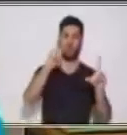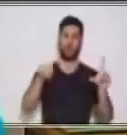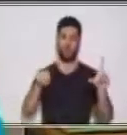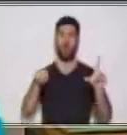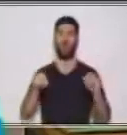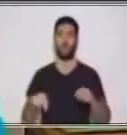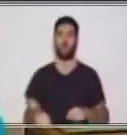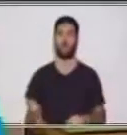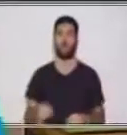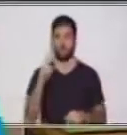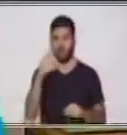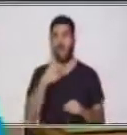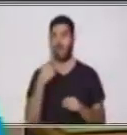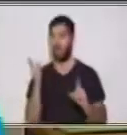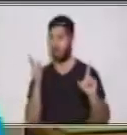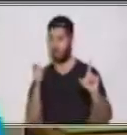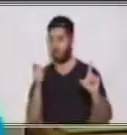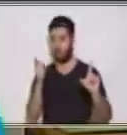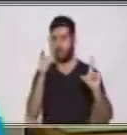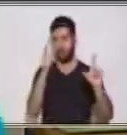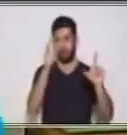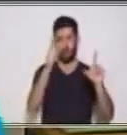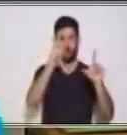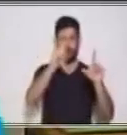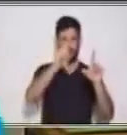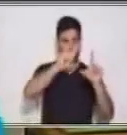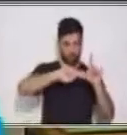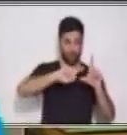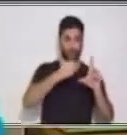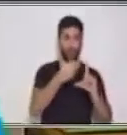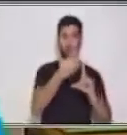que viene marcado de la siguiente manera.